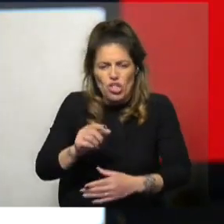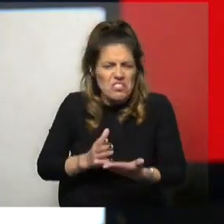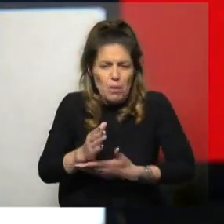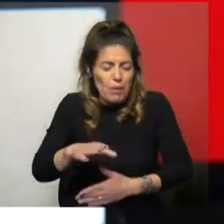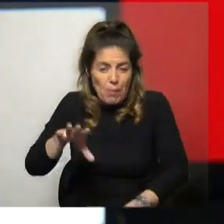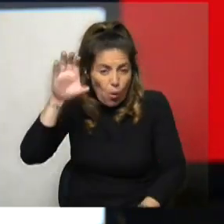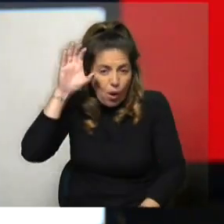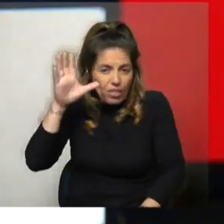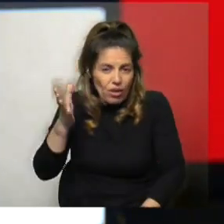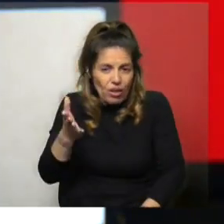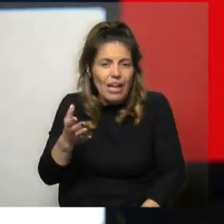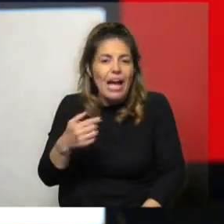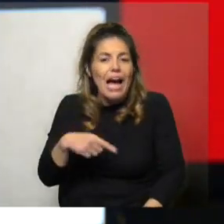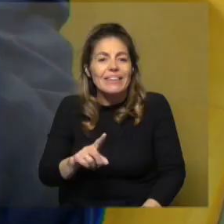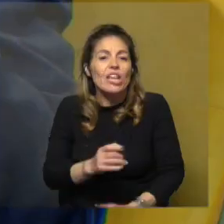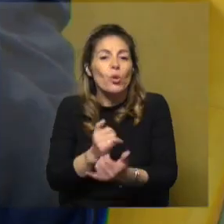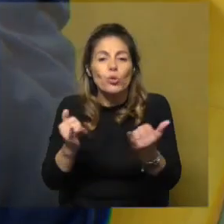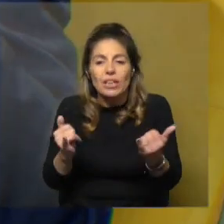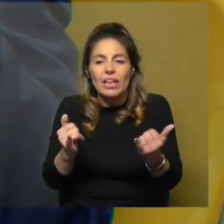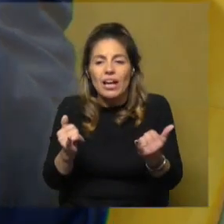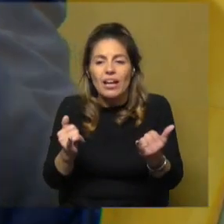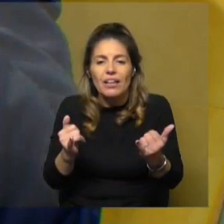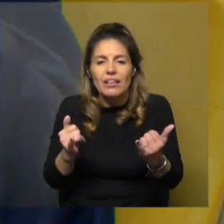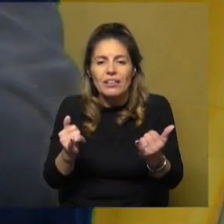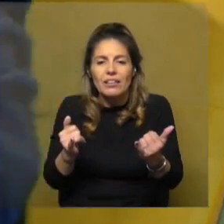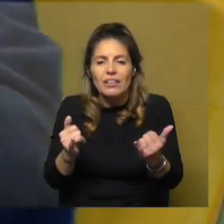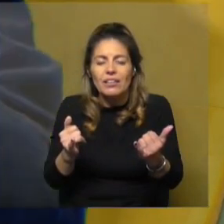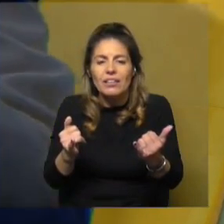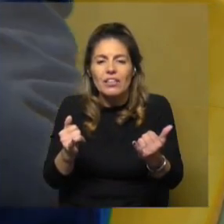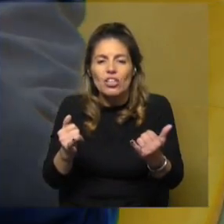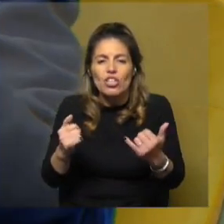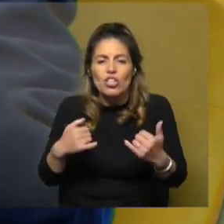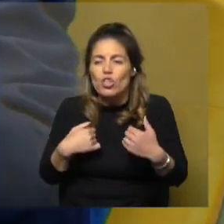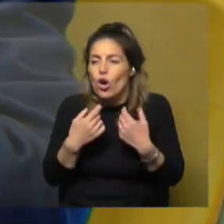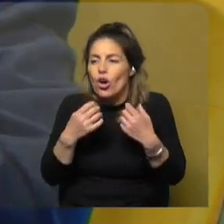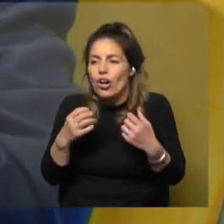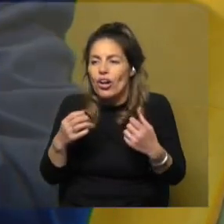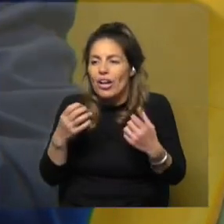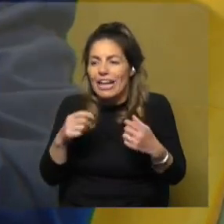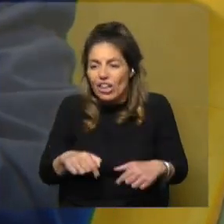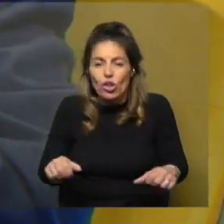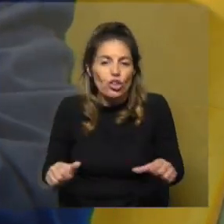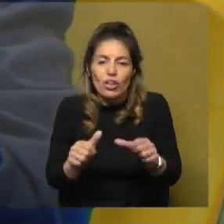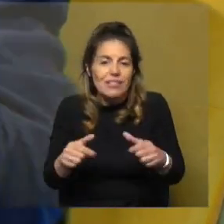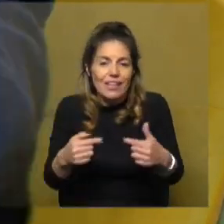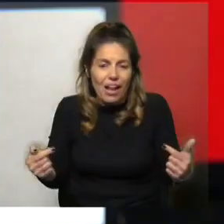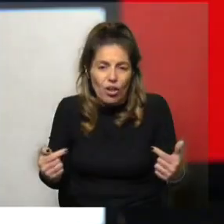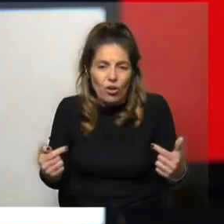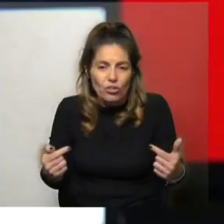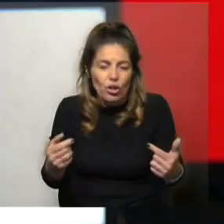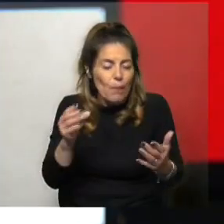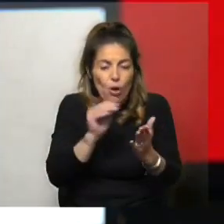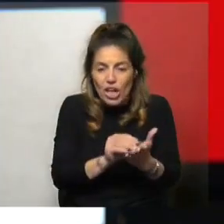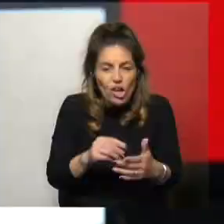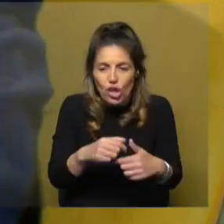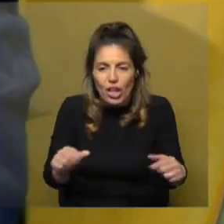eso hasta que bueno Hasta que un día te pasa que si yo esto lo tengo que poner en algún lado sí tengo